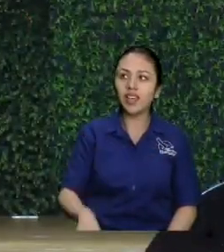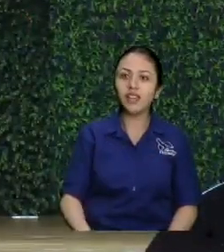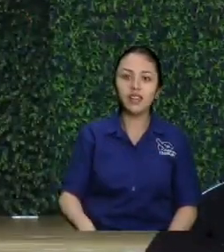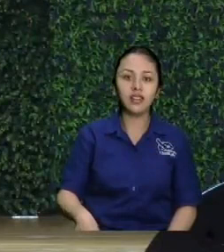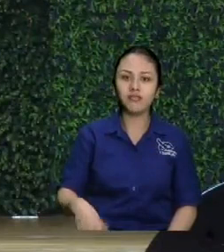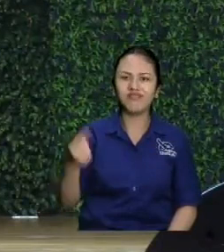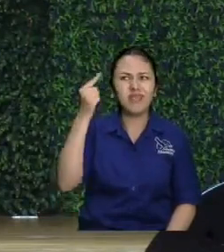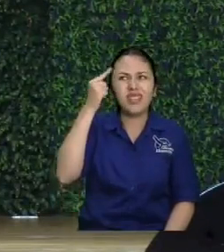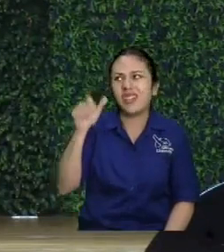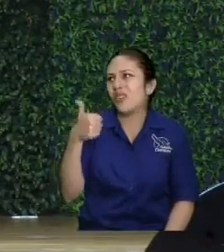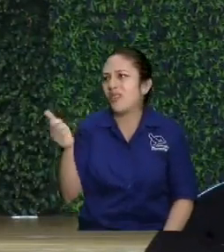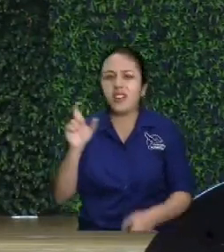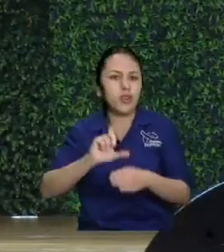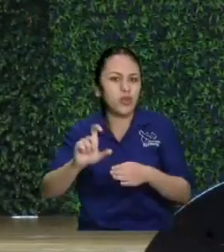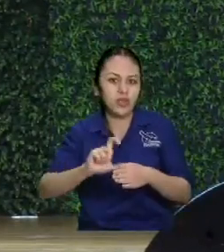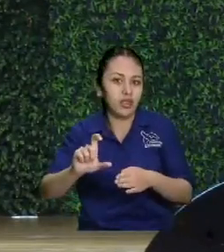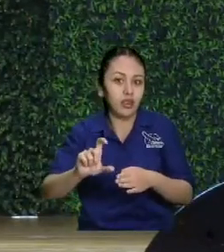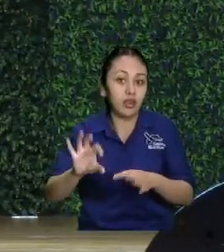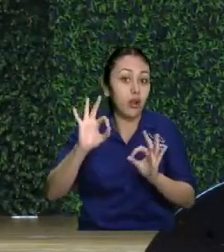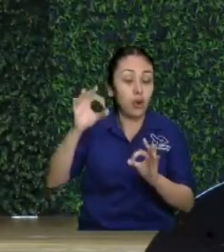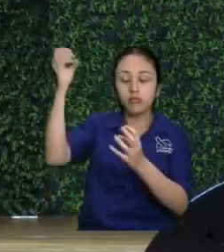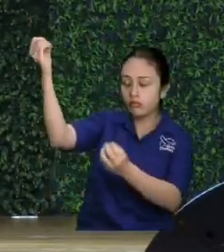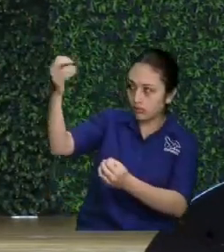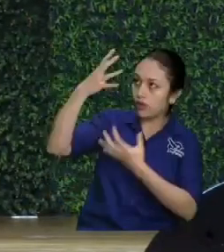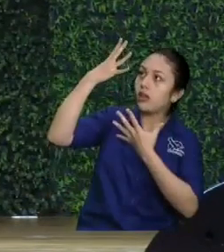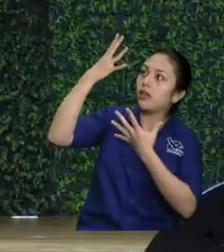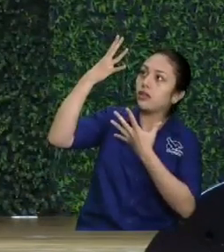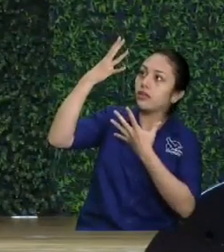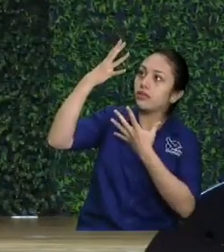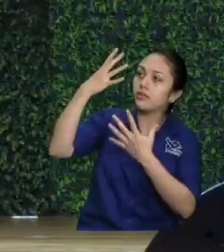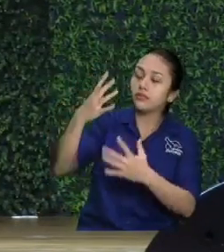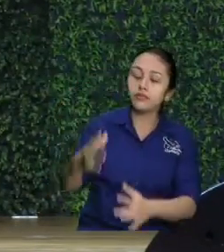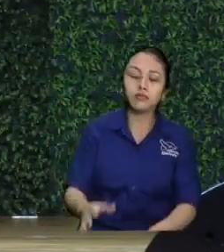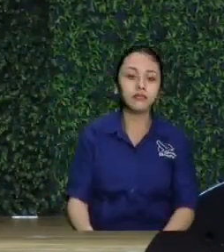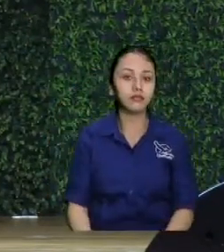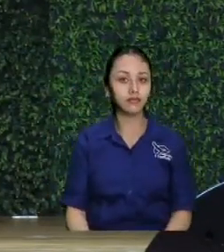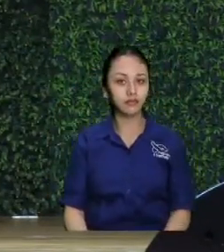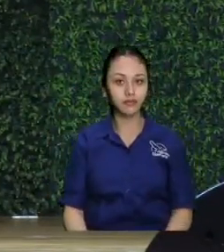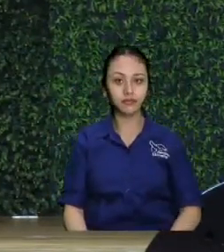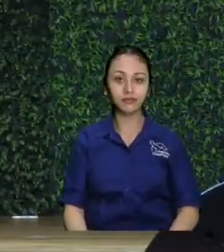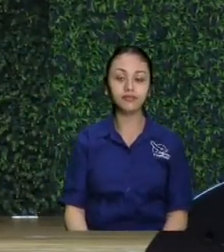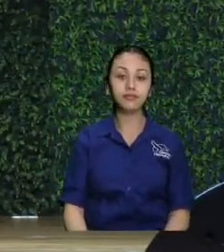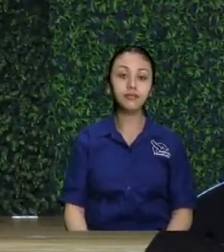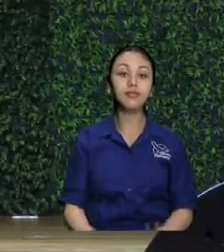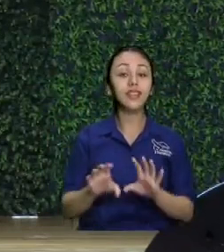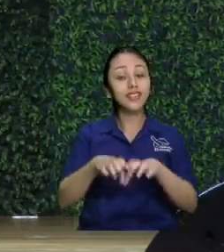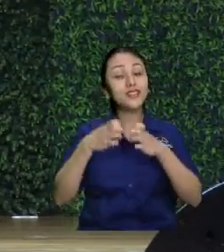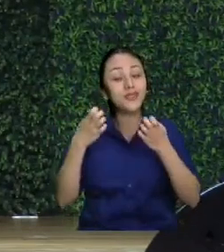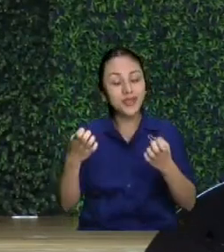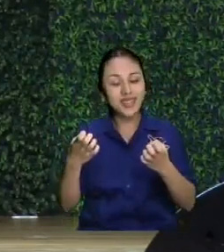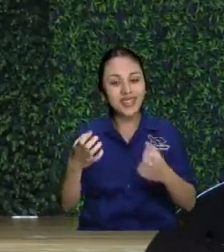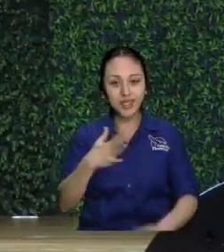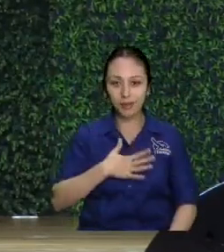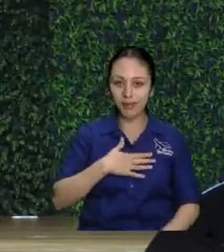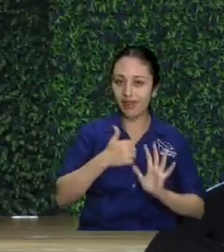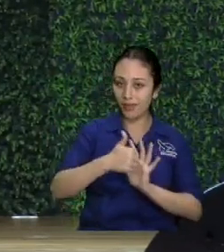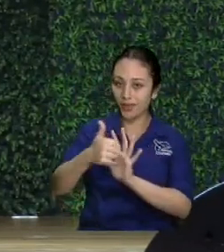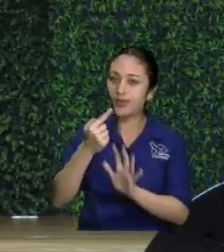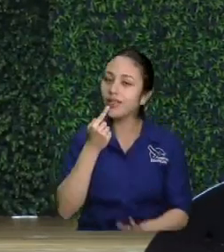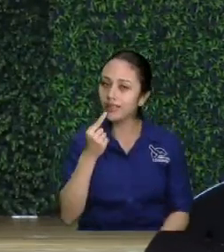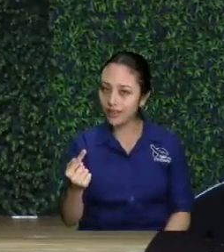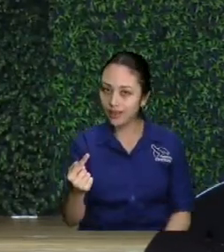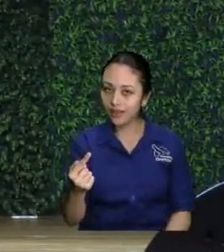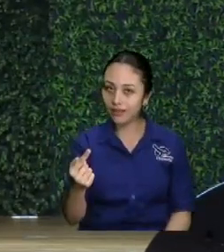¿verdad? Pero ya los otros discípulos estaban oyendo a ver si se lo estaba inventando. Entonces decía, el apóstol decía, lo